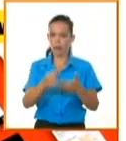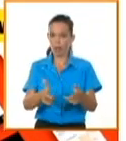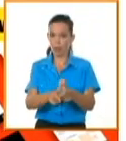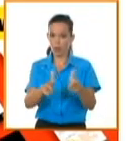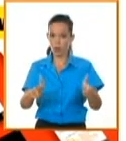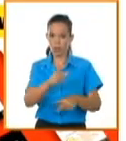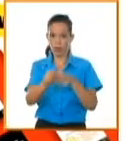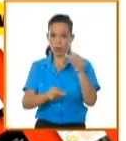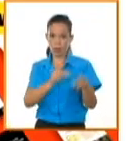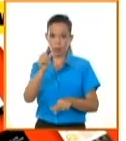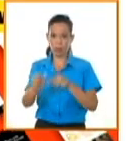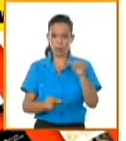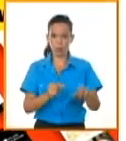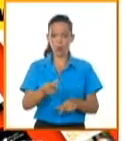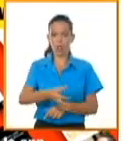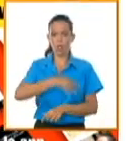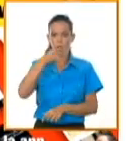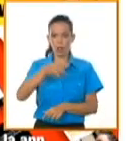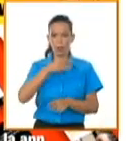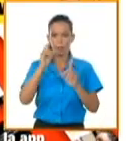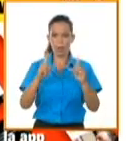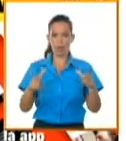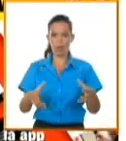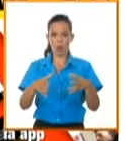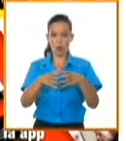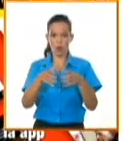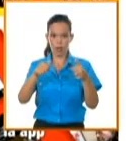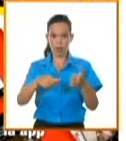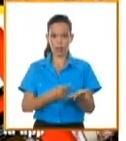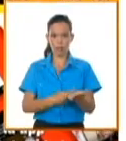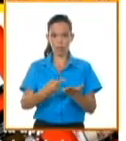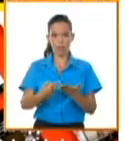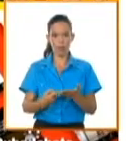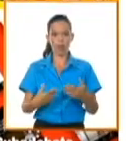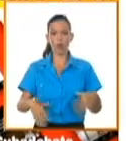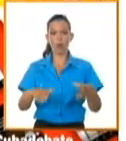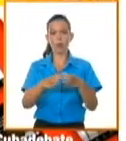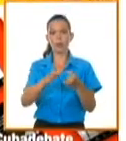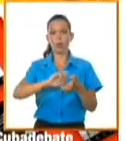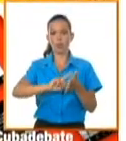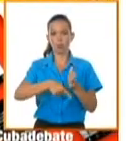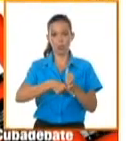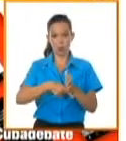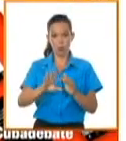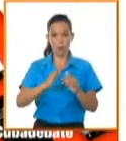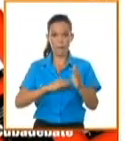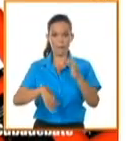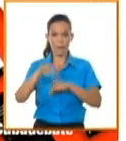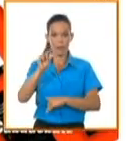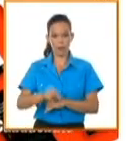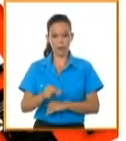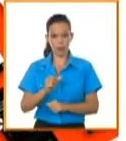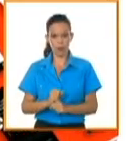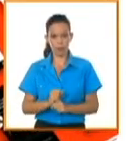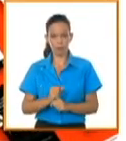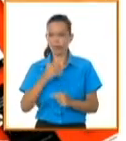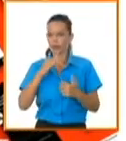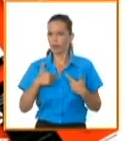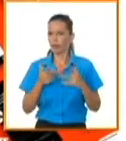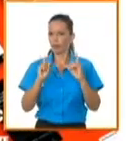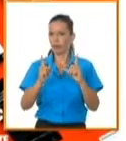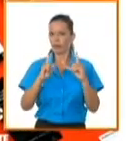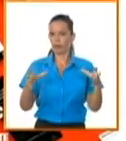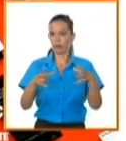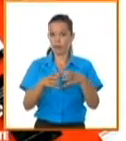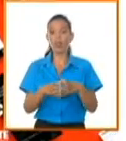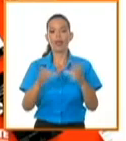trascendió en la reunión de esta semana del comité ejecutivo del Consejo de ministros el intercambio realizado a través de videoconferencia estuvo encabezado